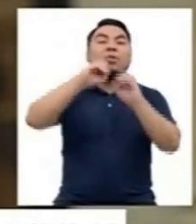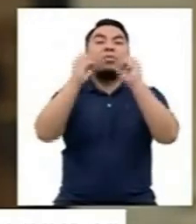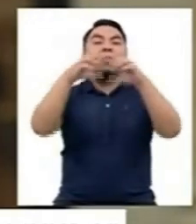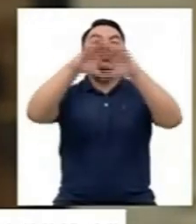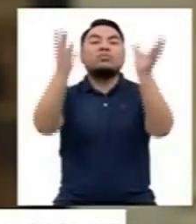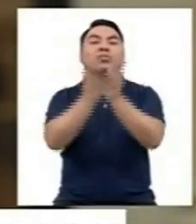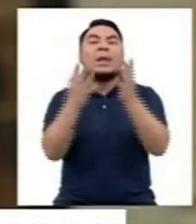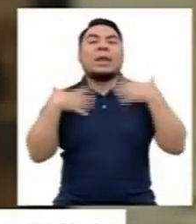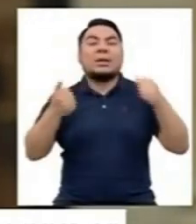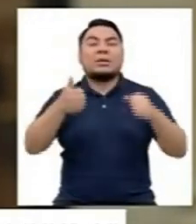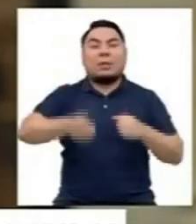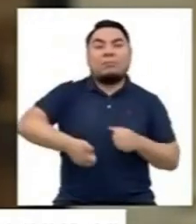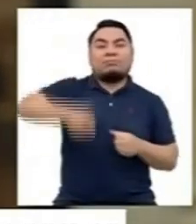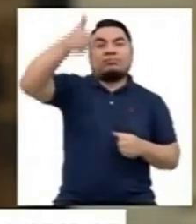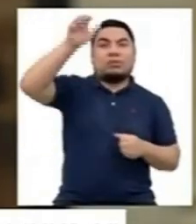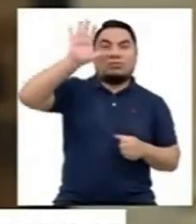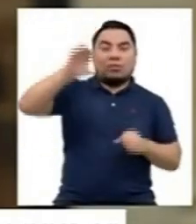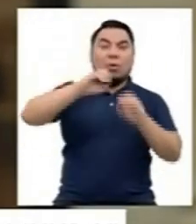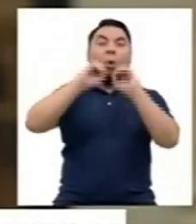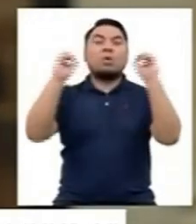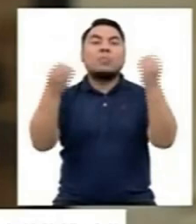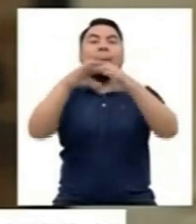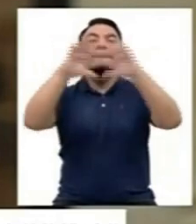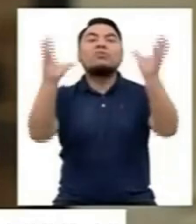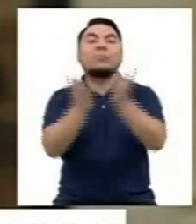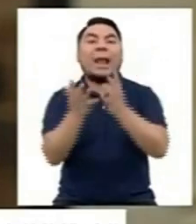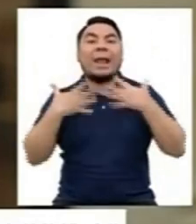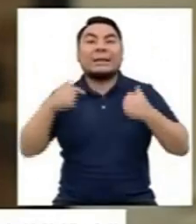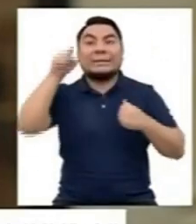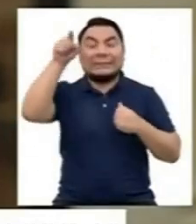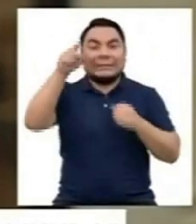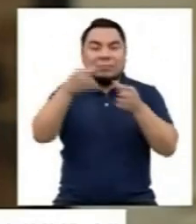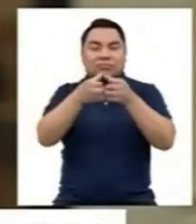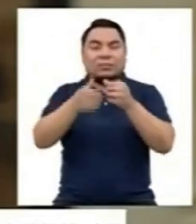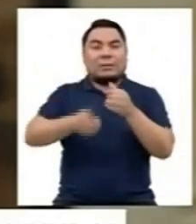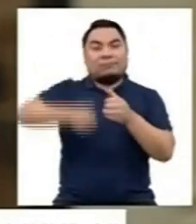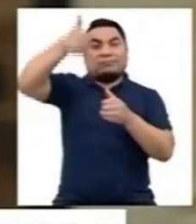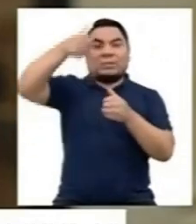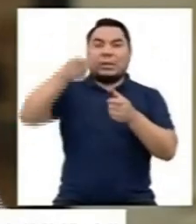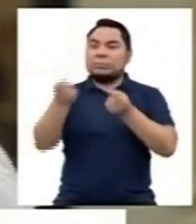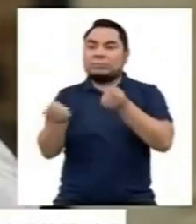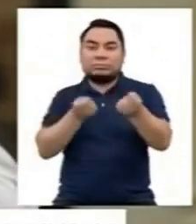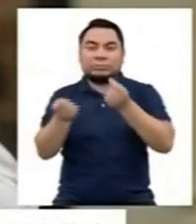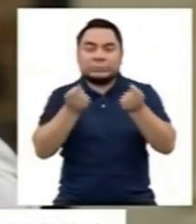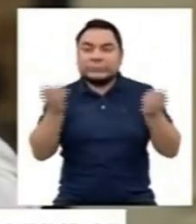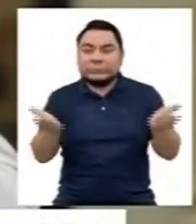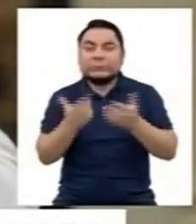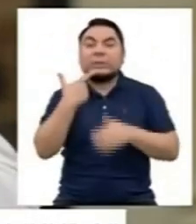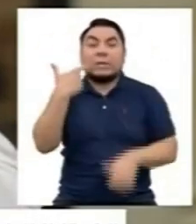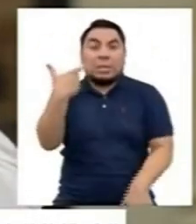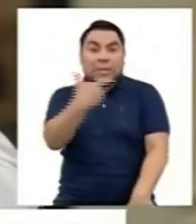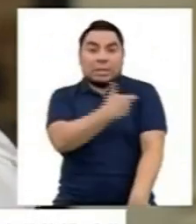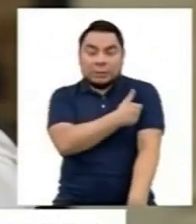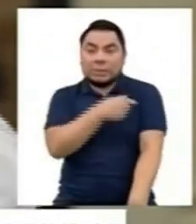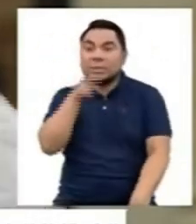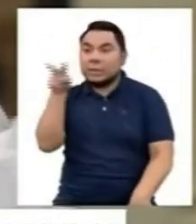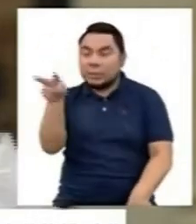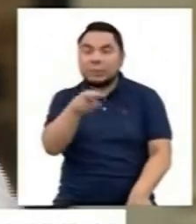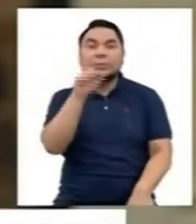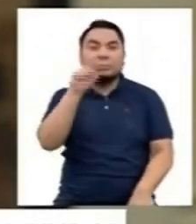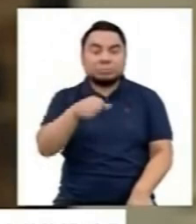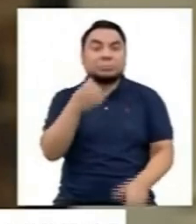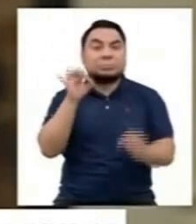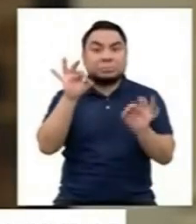de Rusia en Perú indicó que ya iniciaron las negociaciones, ¿no? Asimismo, el jefe de Estado indicó que el país considera todas las